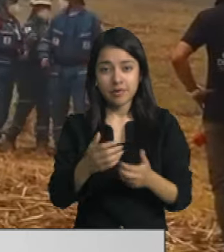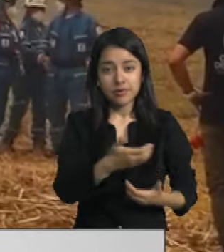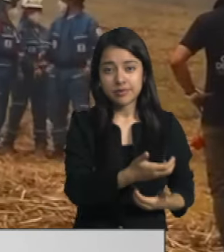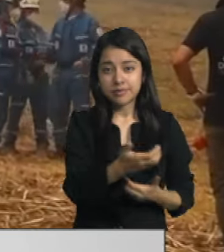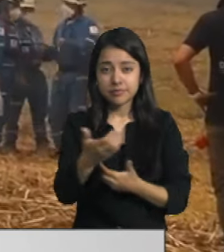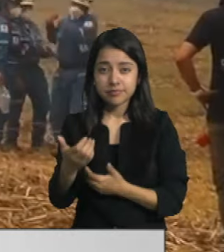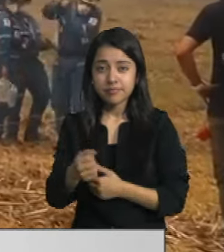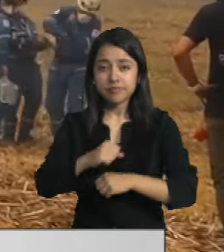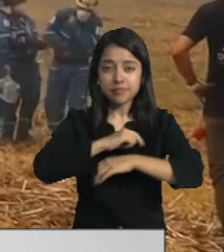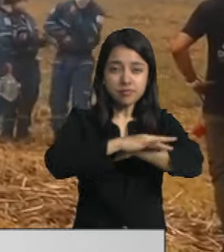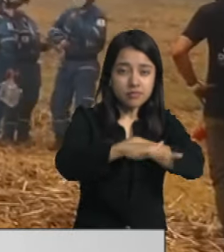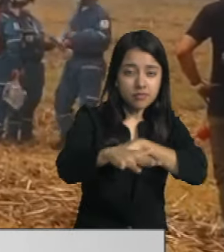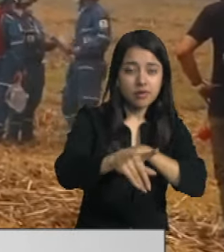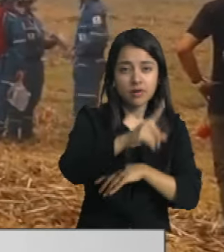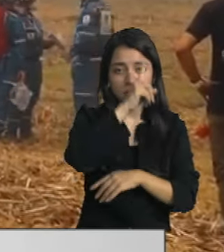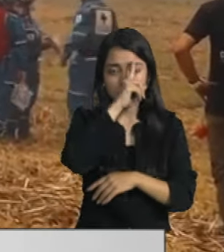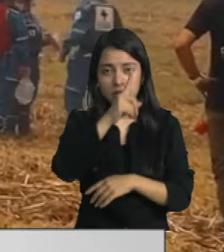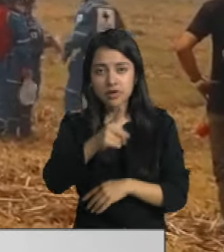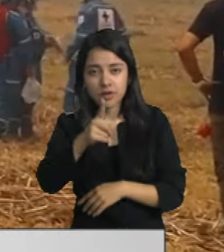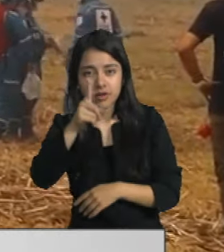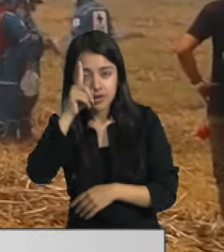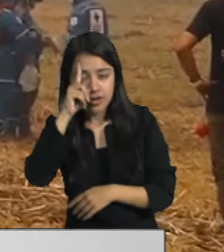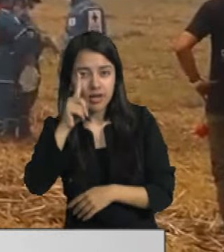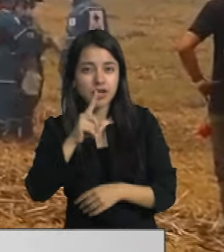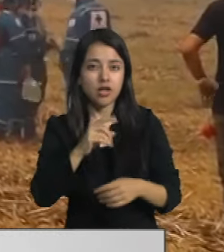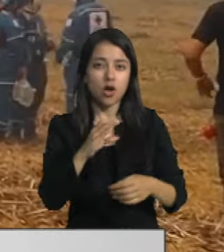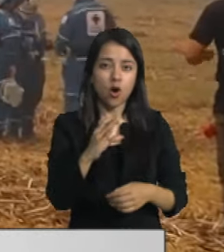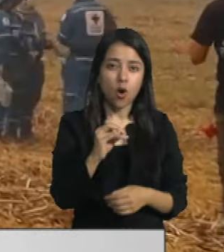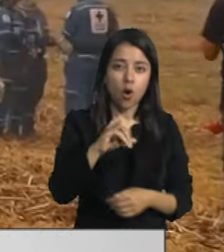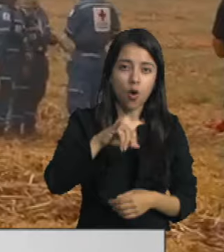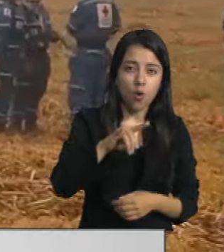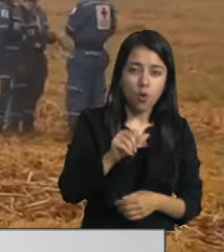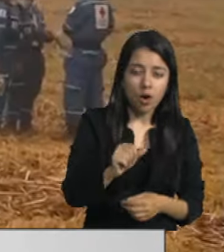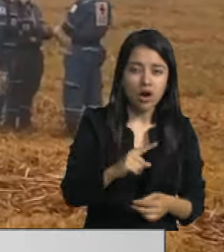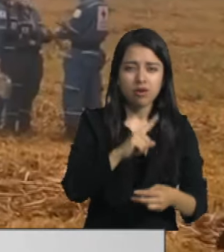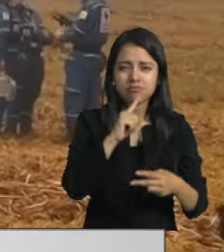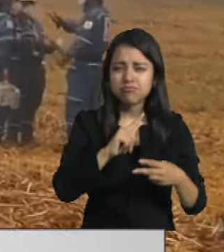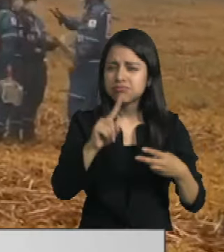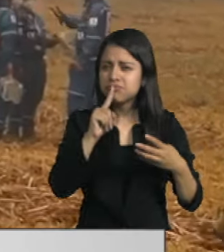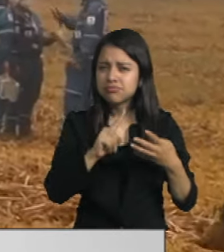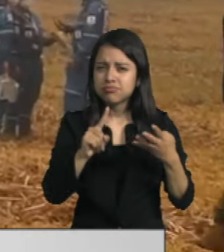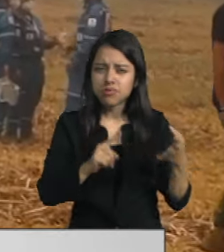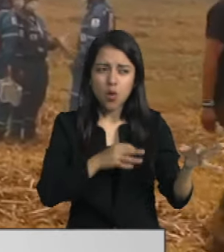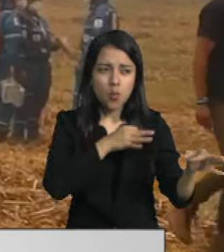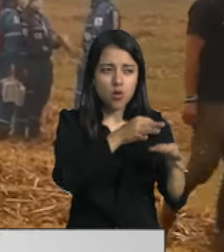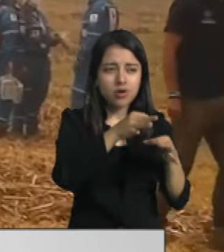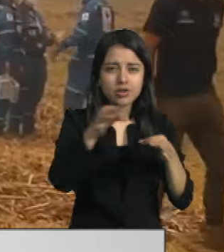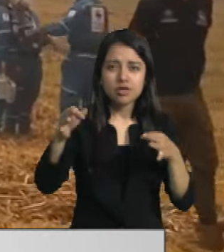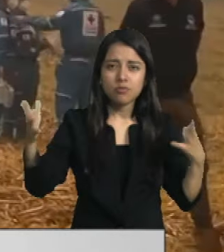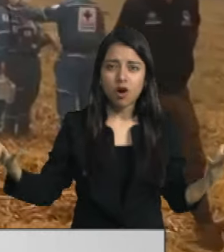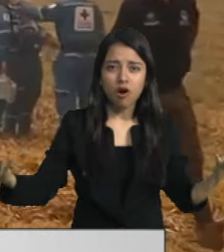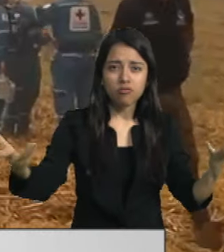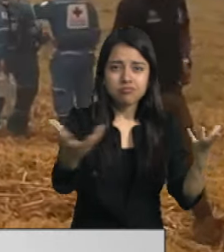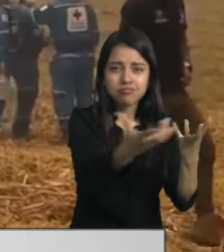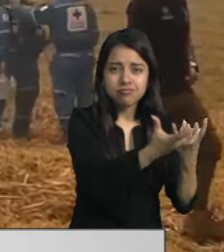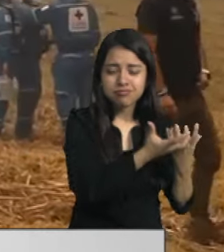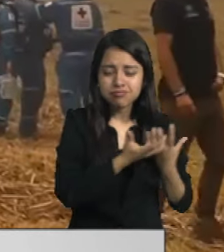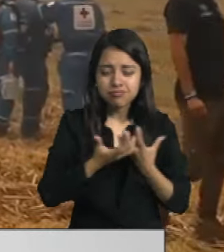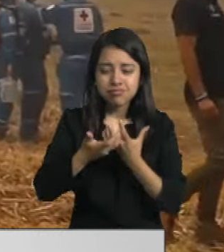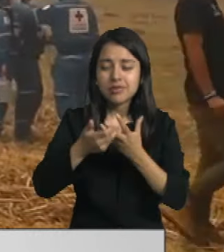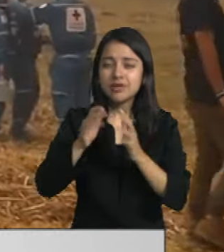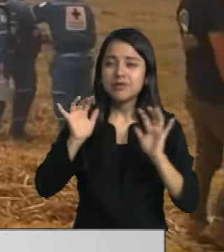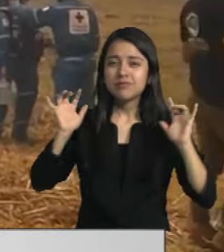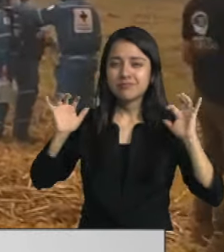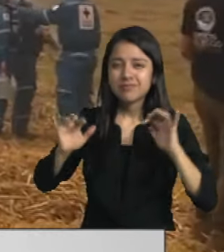Bojacá, Madrid y otros algunos que han estado trabajando durante el último día para poder mitigar